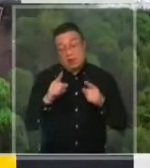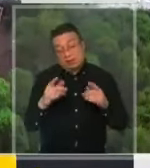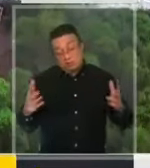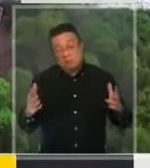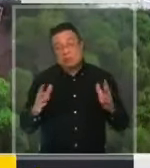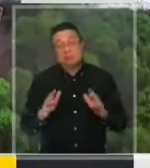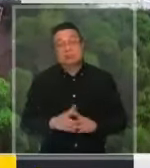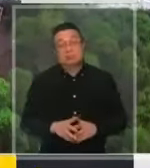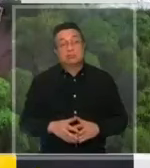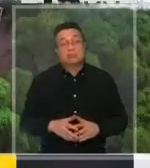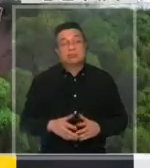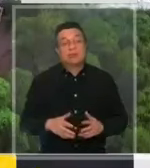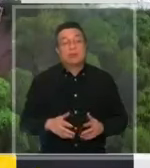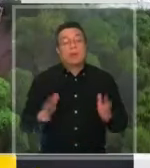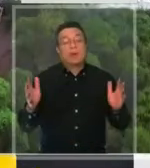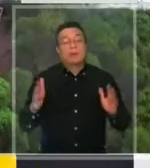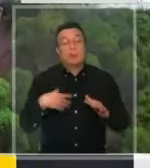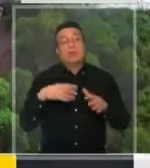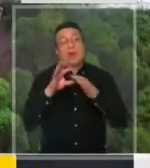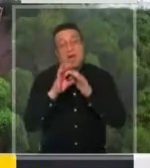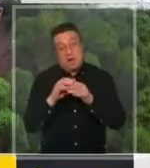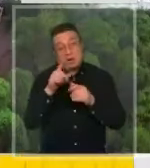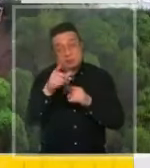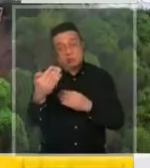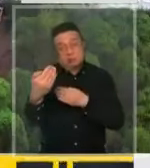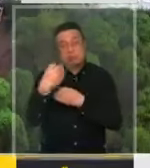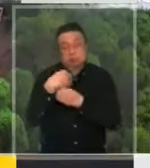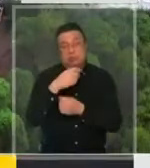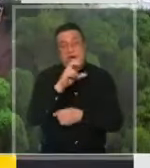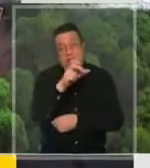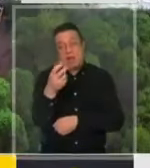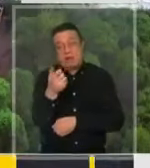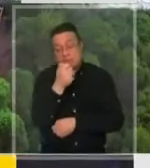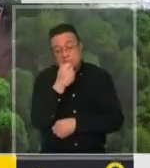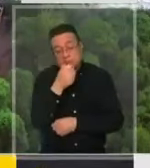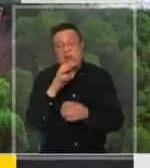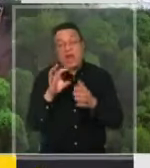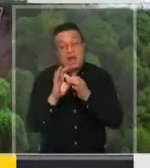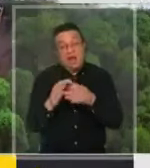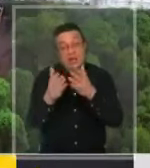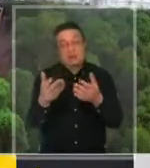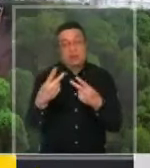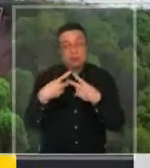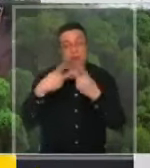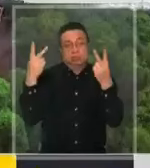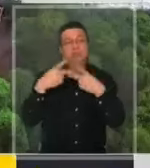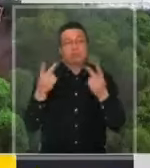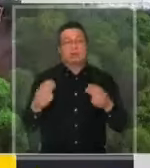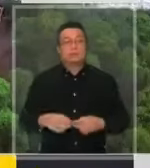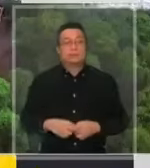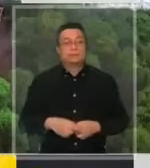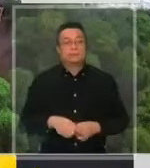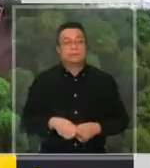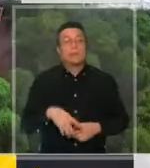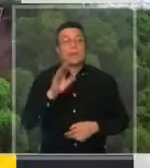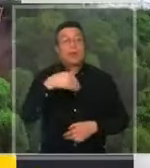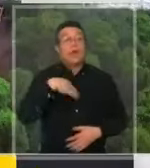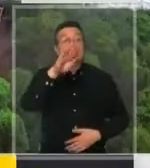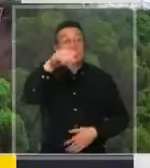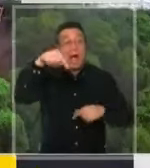Muy bueno, se le agradece lo que están por acá viendo todo lo que está pasando aquí. Felipe, ¿te escucho? Sí, estamos con el alcalde